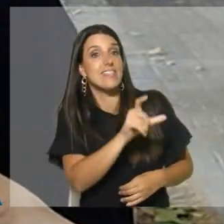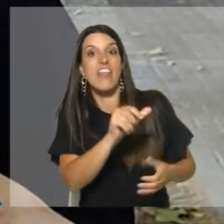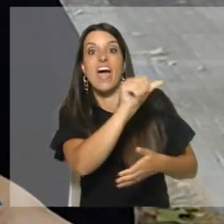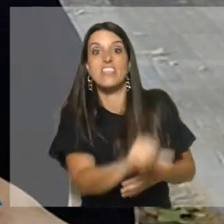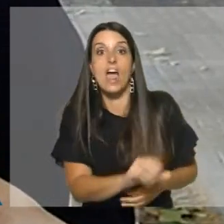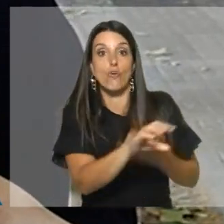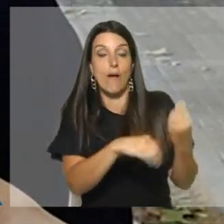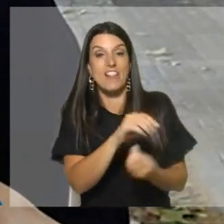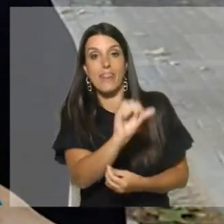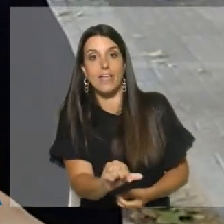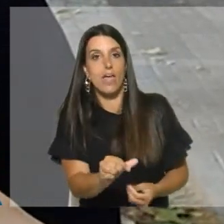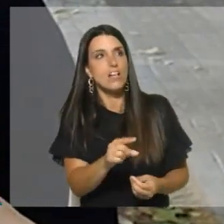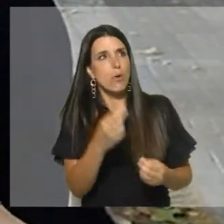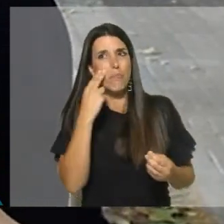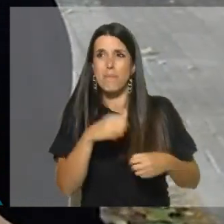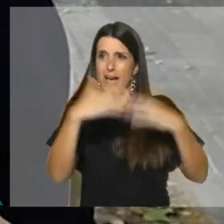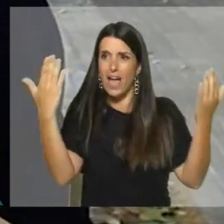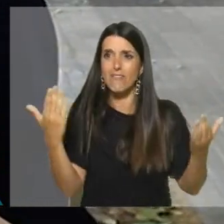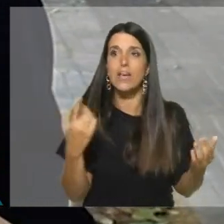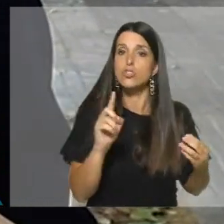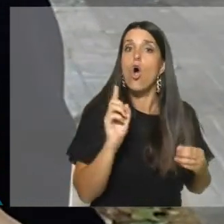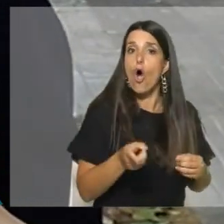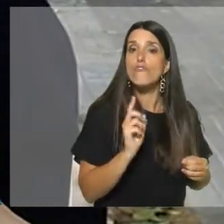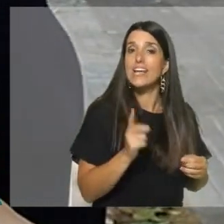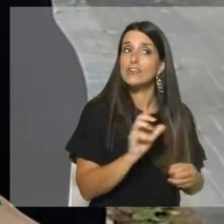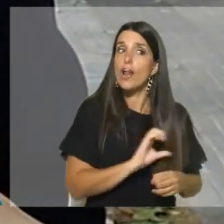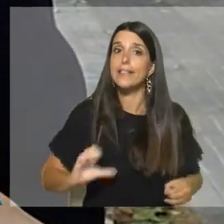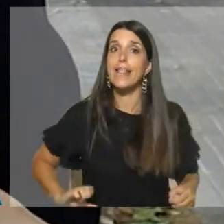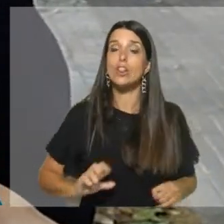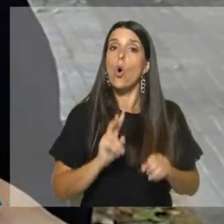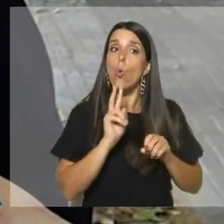presidente o de su familia. Sería un problema grave. Y hay una obligación institucional de cuidar.